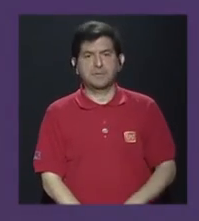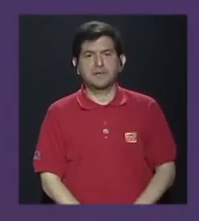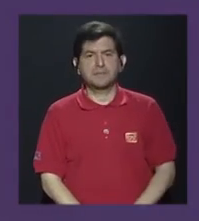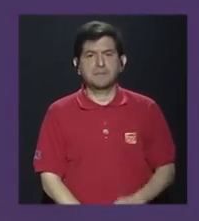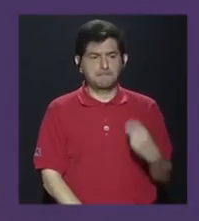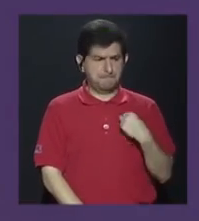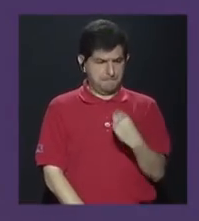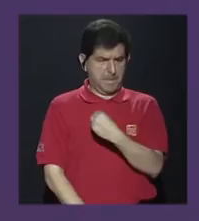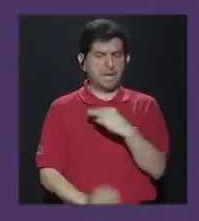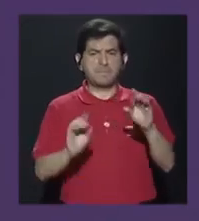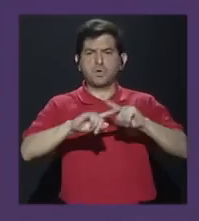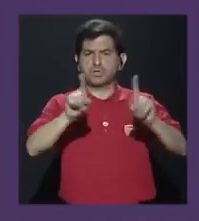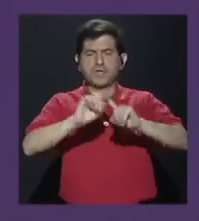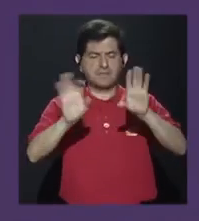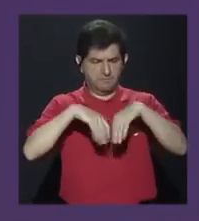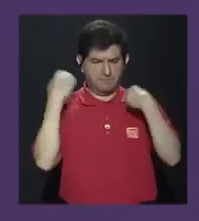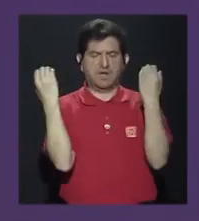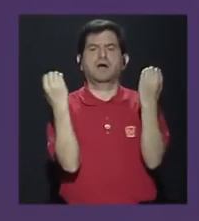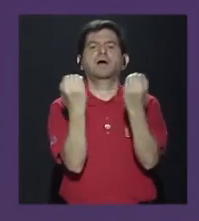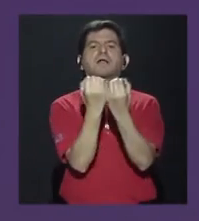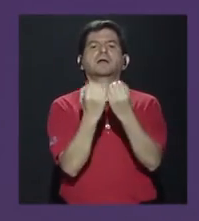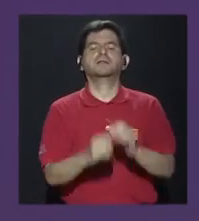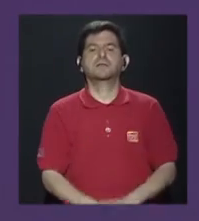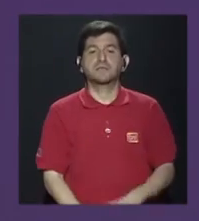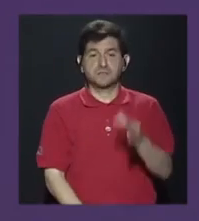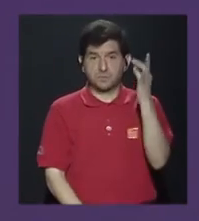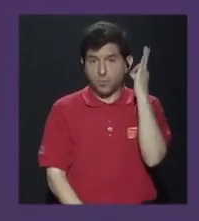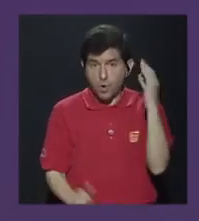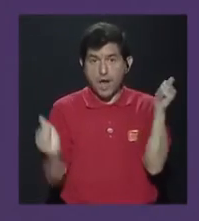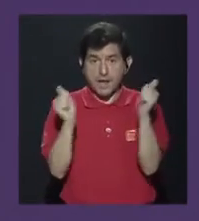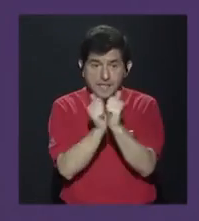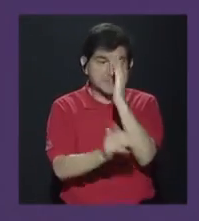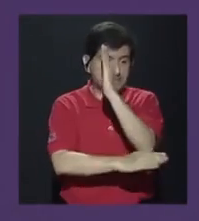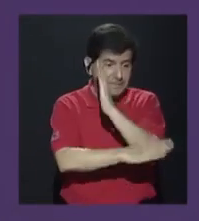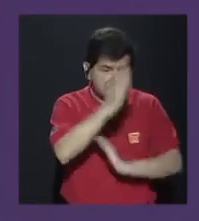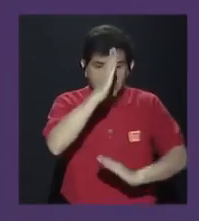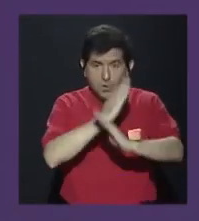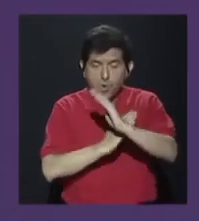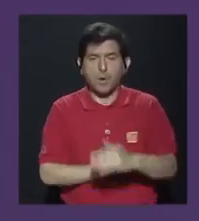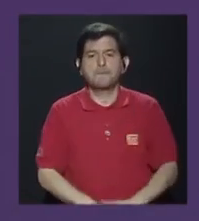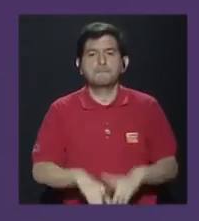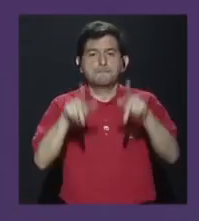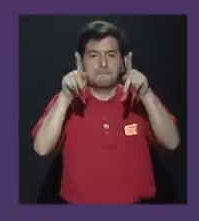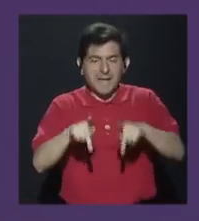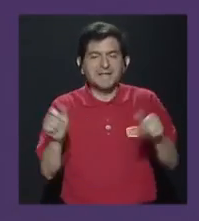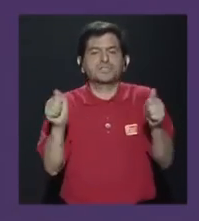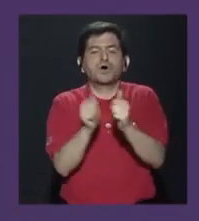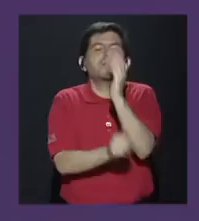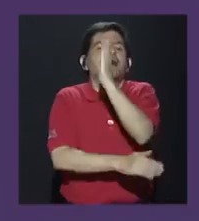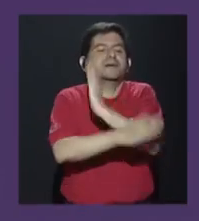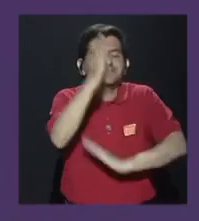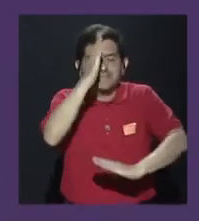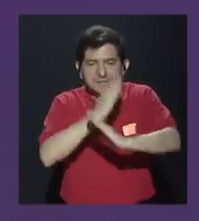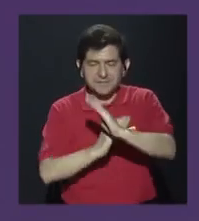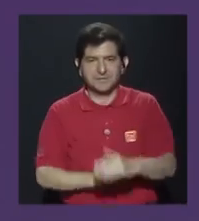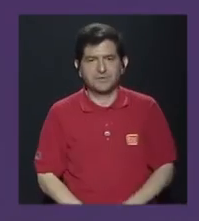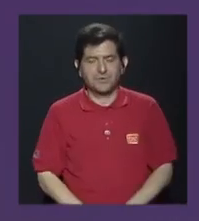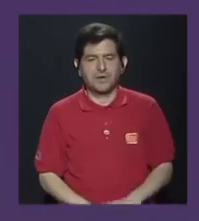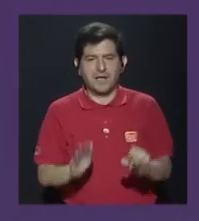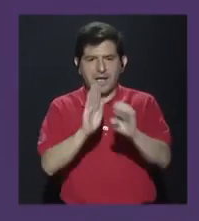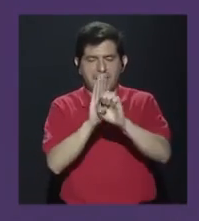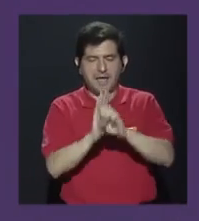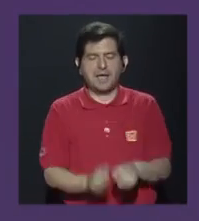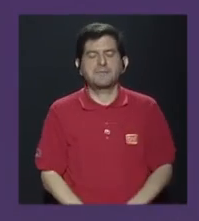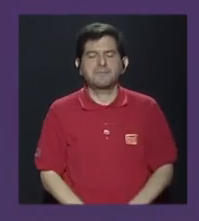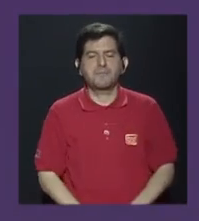pertenecemos a organizaciones de mujeres con discapacidad, de personas con discapacidad, como lo es ALAMUD,